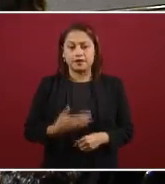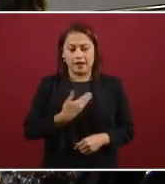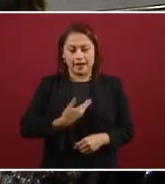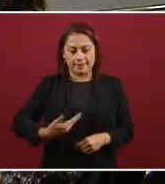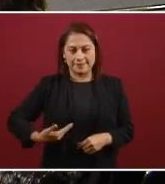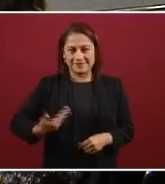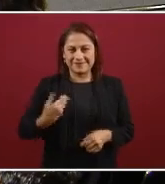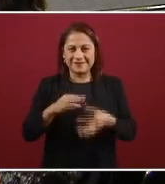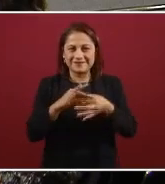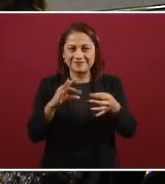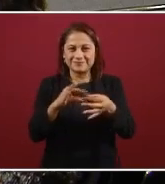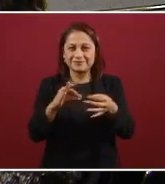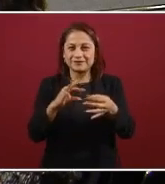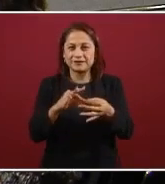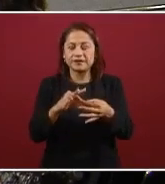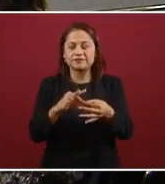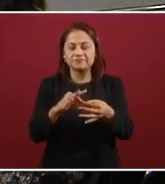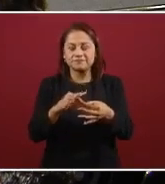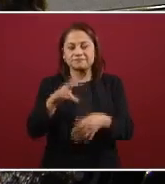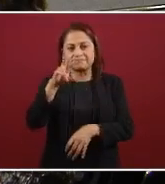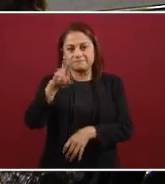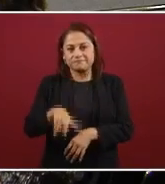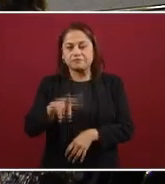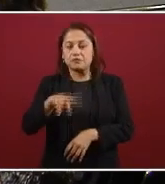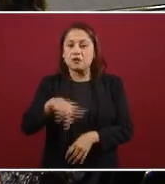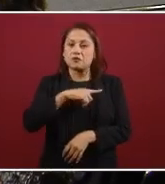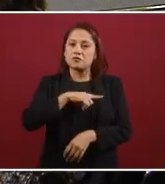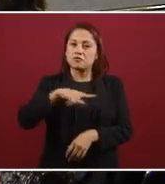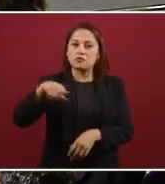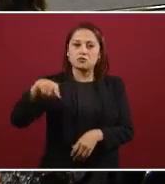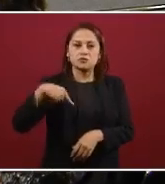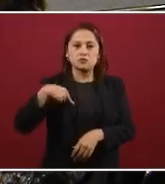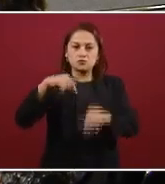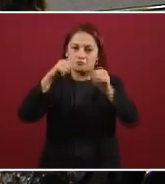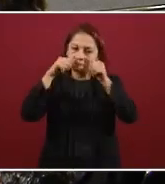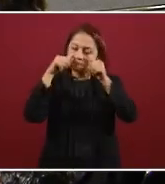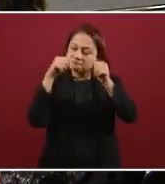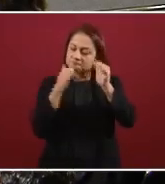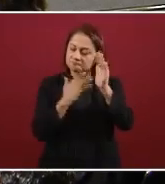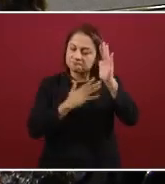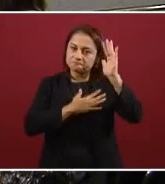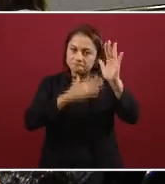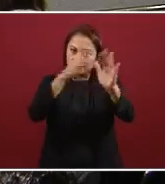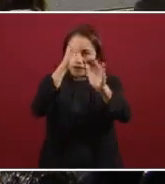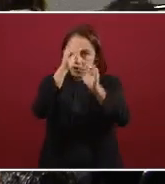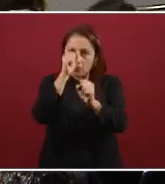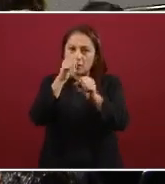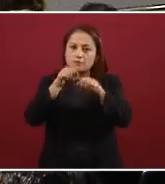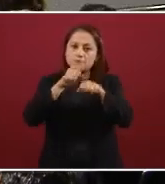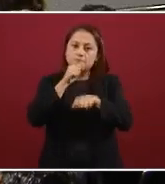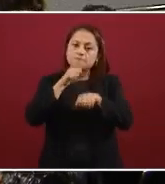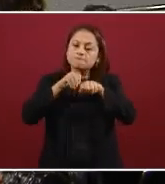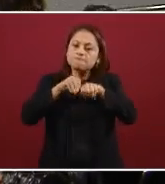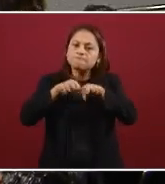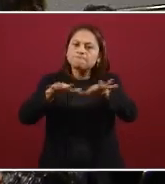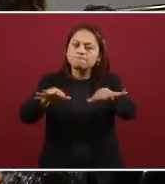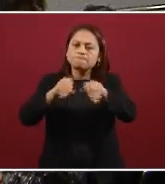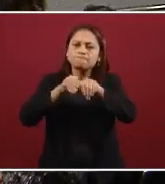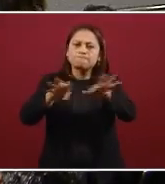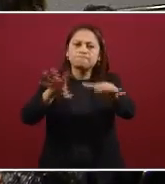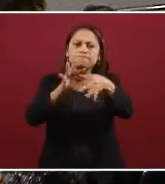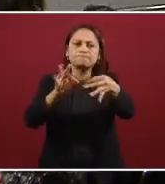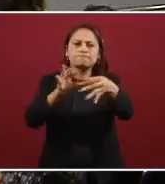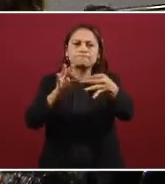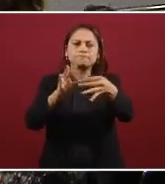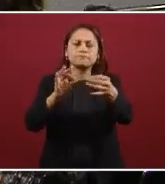presidente, estamos muy empeñados y muy comprometidos con esta campaña. Entre las múltiples campañas